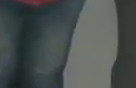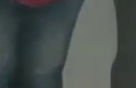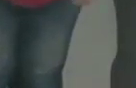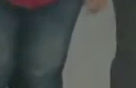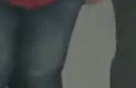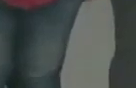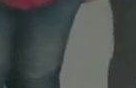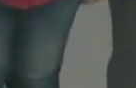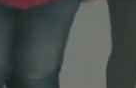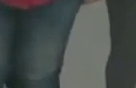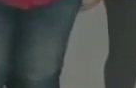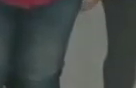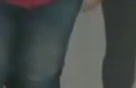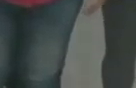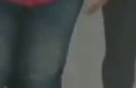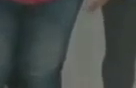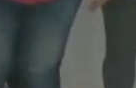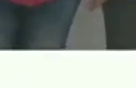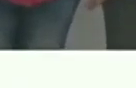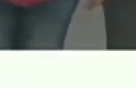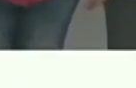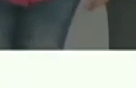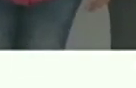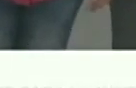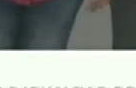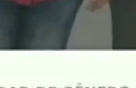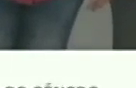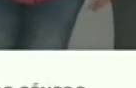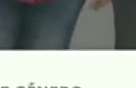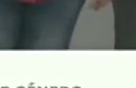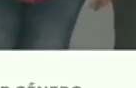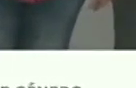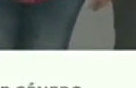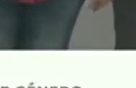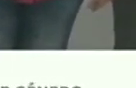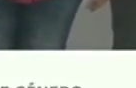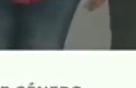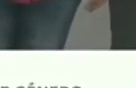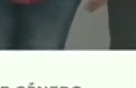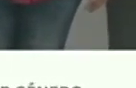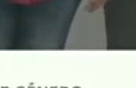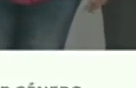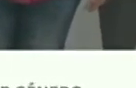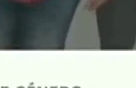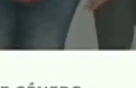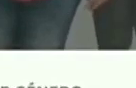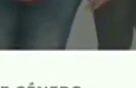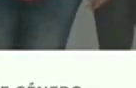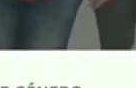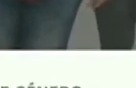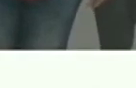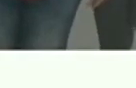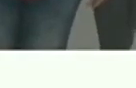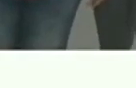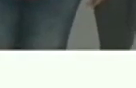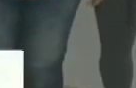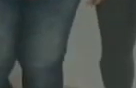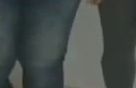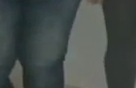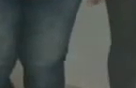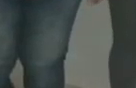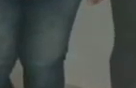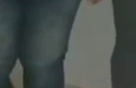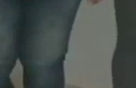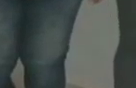Buenas tardes, presidente. Muy buenas tardes, querido presidente. Y a todo el pueblo de Venezuela, queremos desde Barcelona, desde el municipio